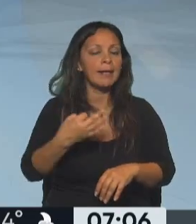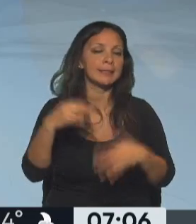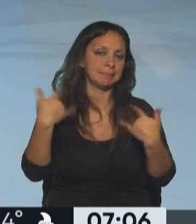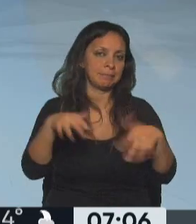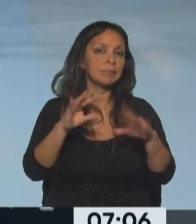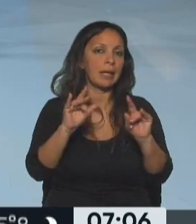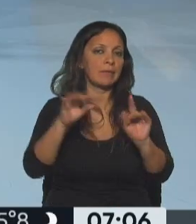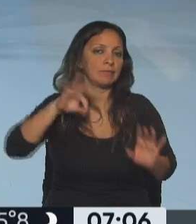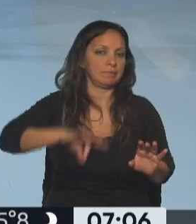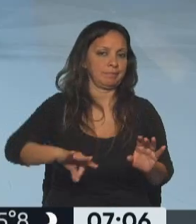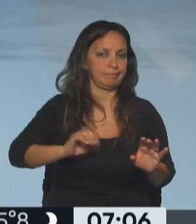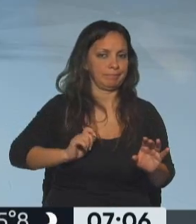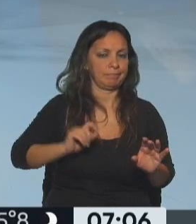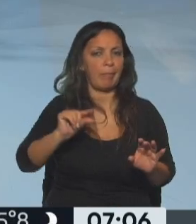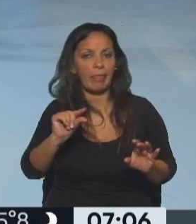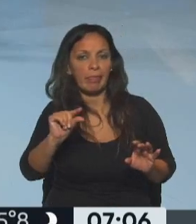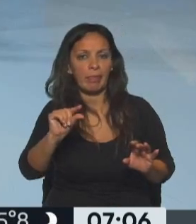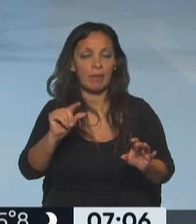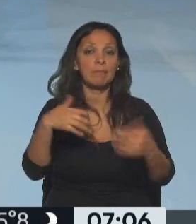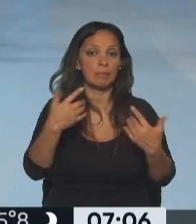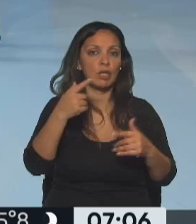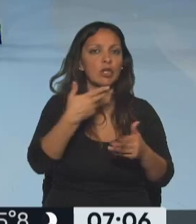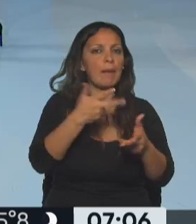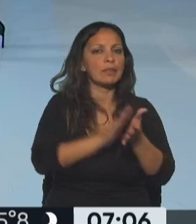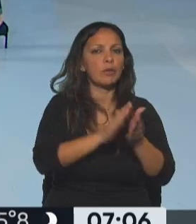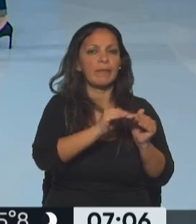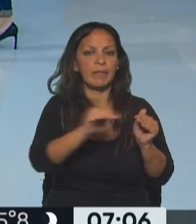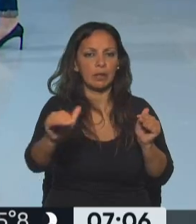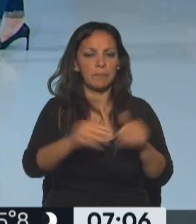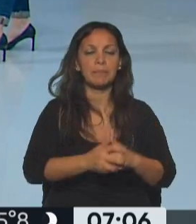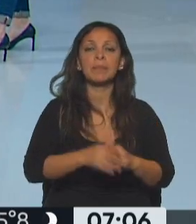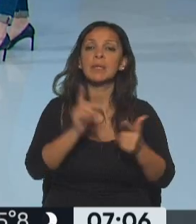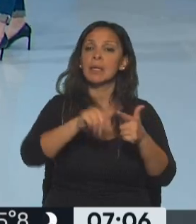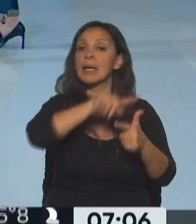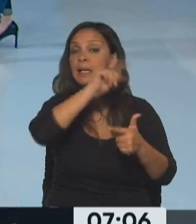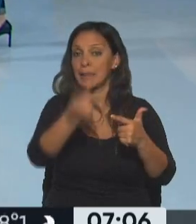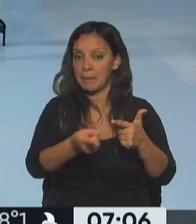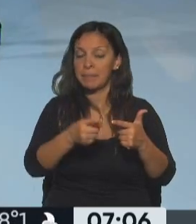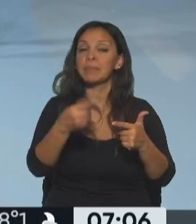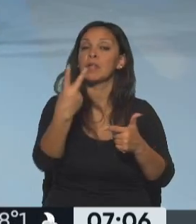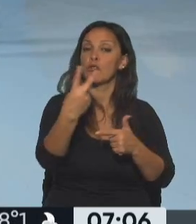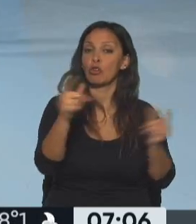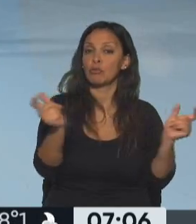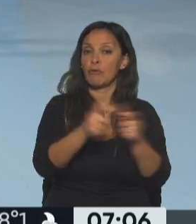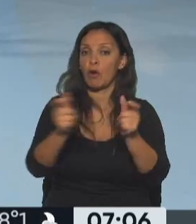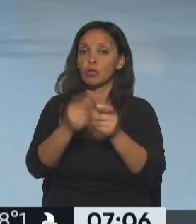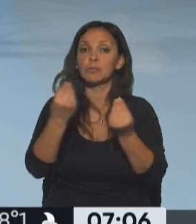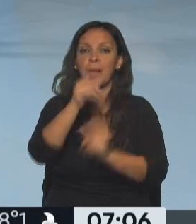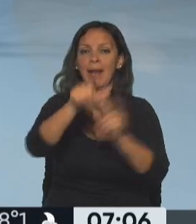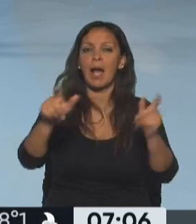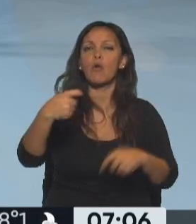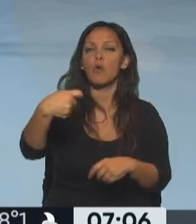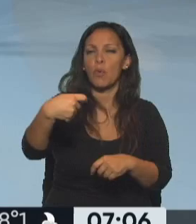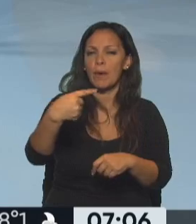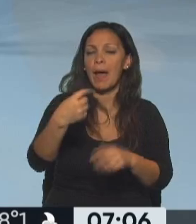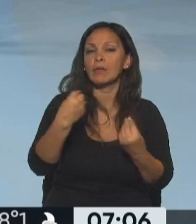términos de ingresos y por eso también se hace hincapié en lo que es suma fija. 2 bonos para jubilados con 30 años de aporte. Bueno, esto